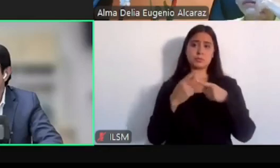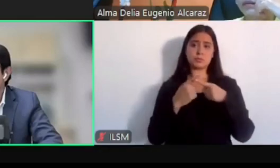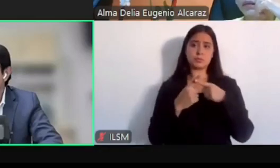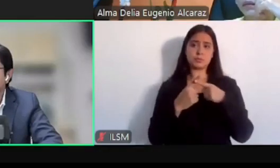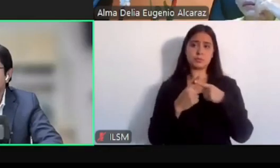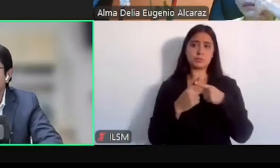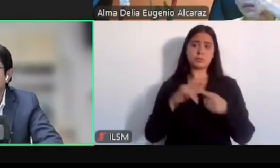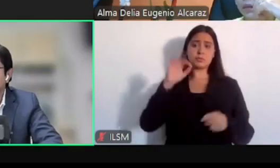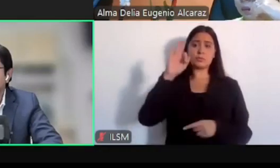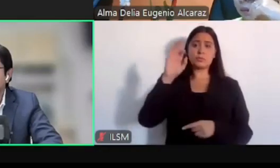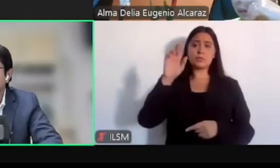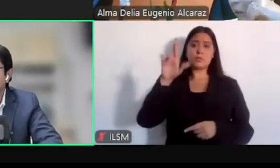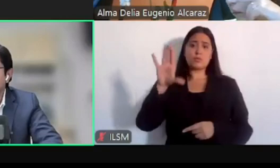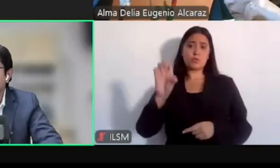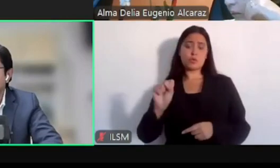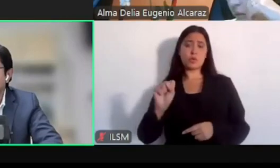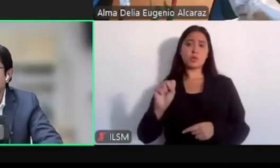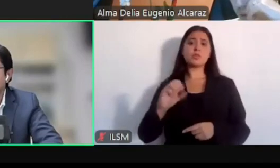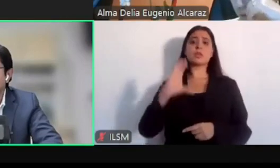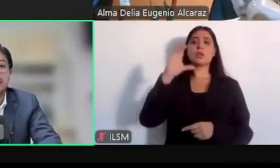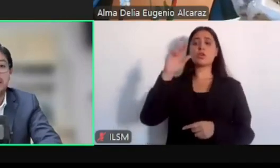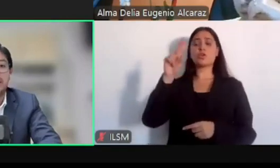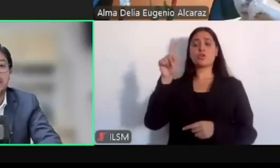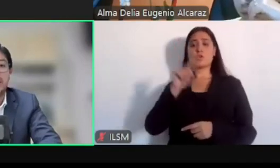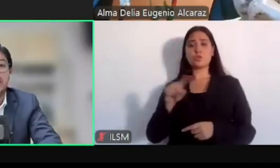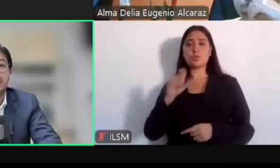Guerrero de la cruz Galeana